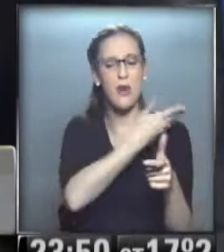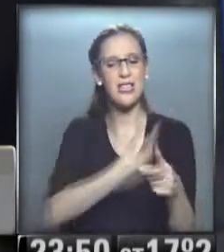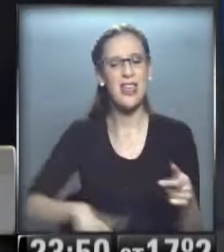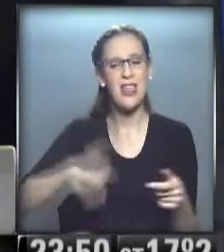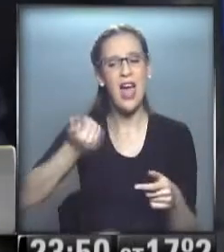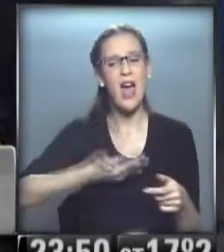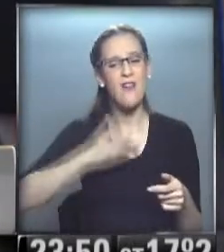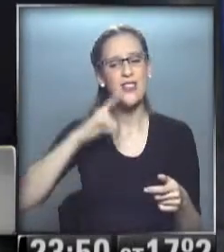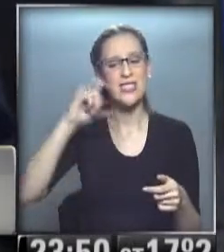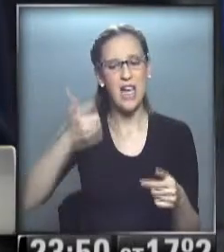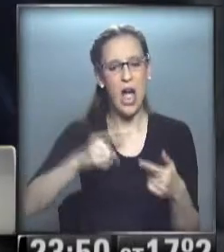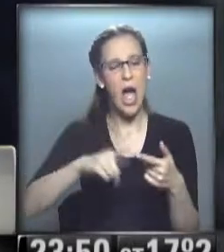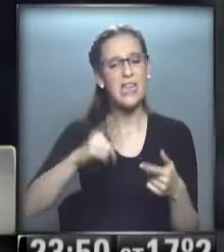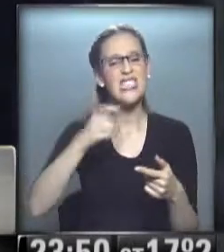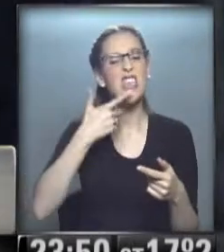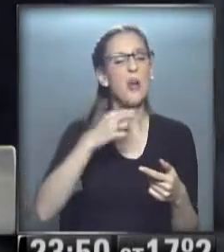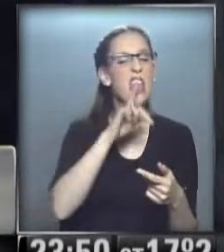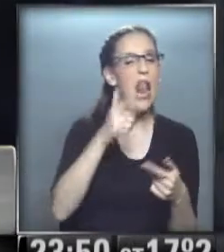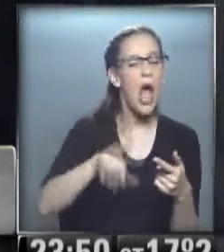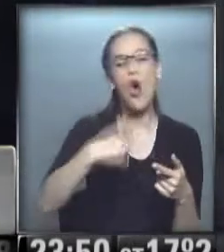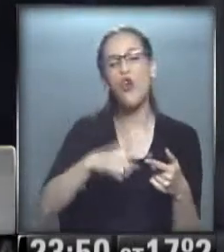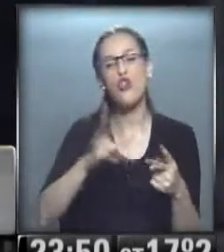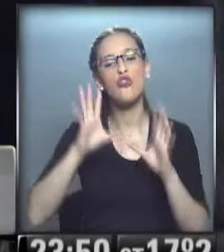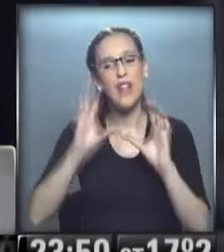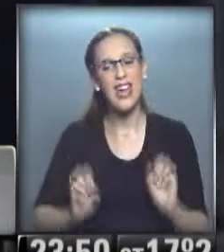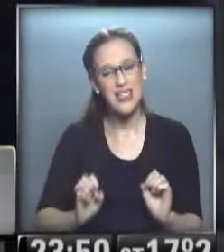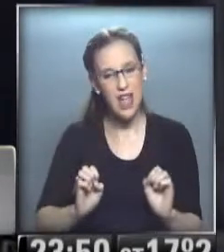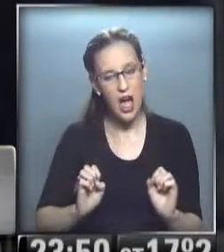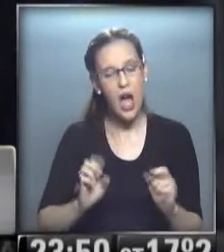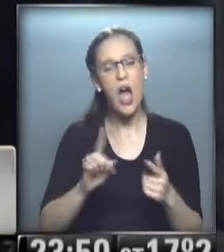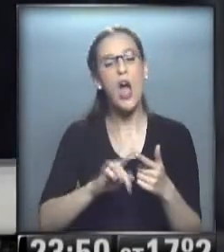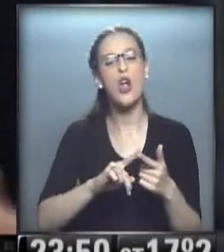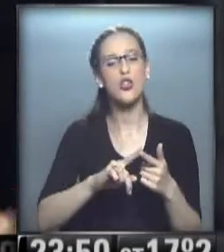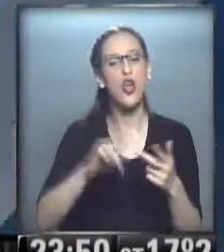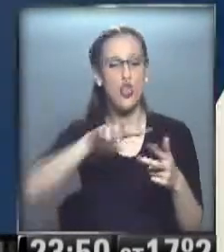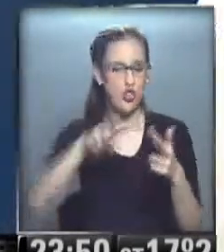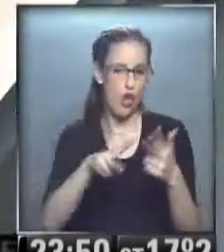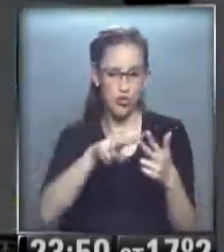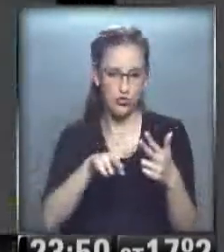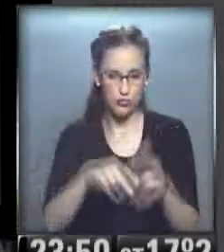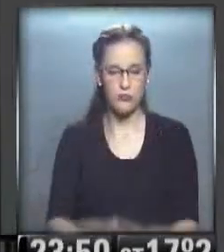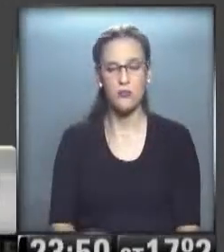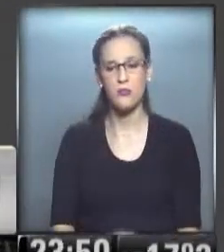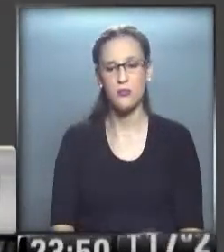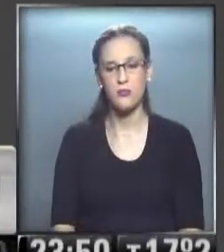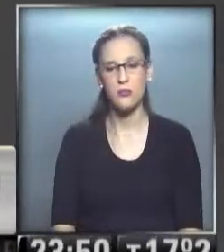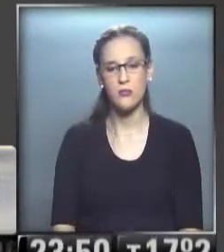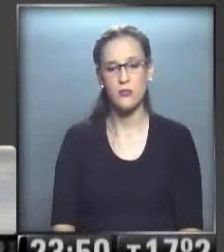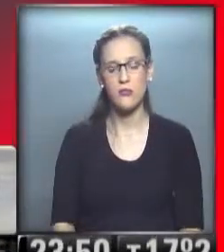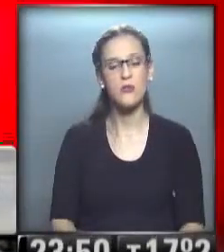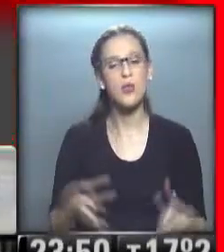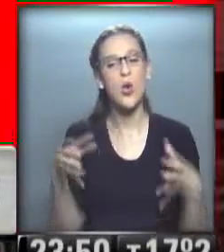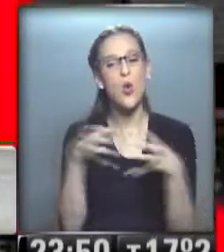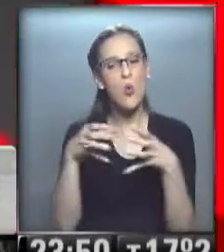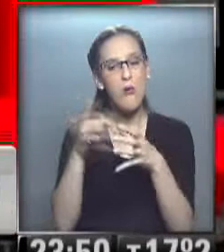secretario general de la presidencia, Oscar Parrilli, y al secretario legal y técnico, Carlos Zanini. La Unidad de